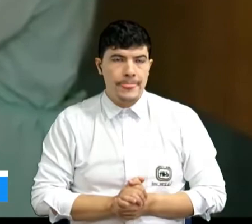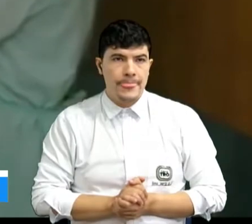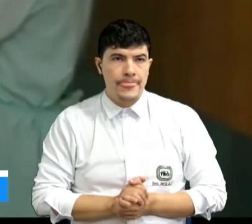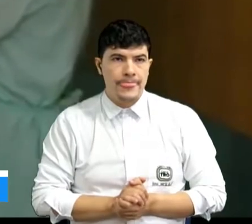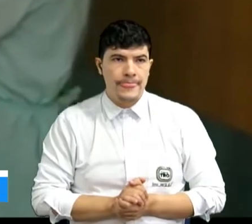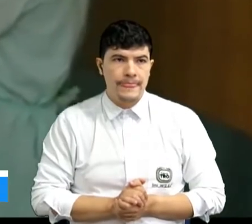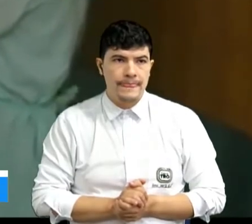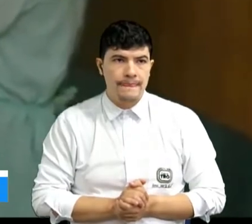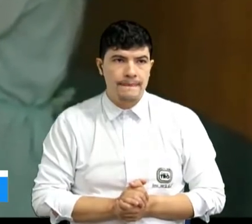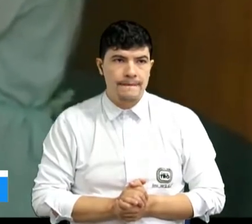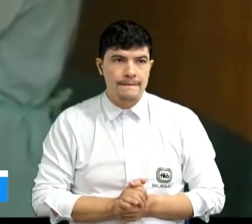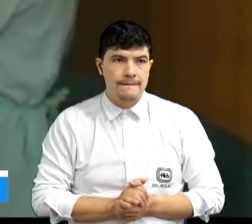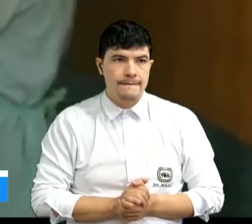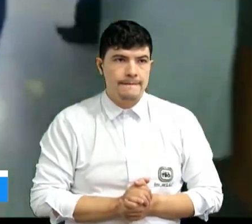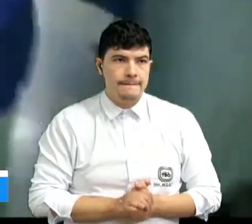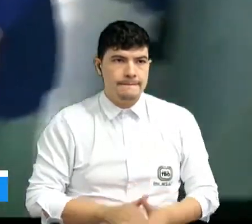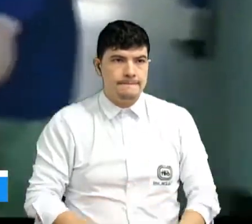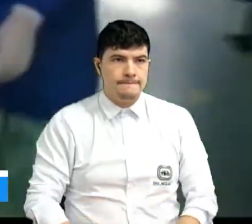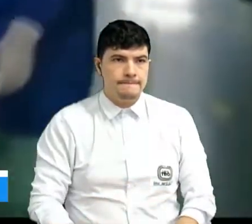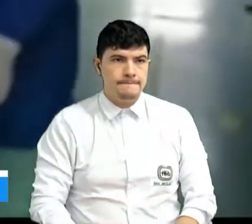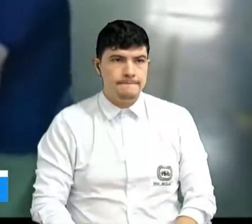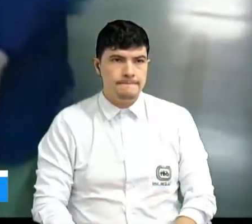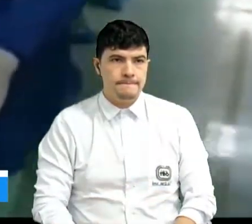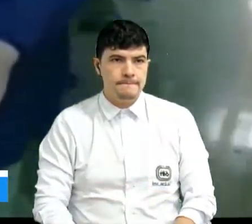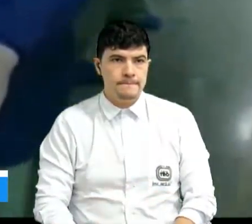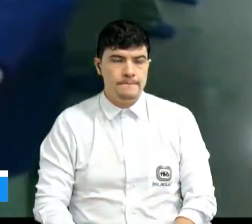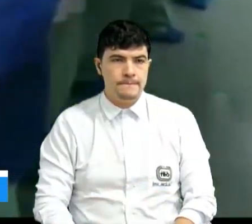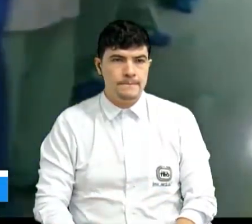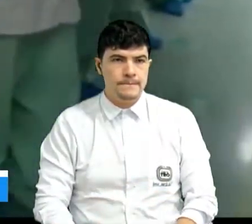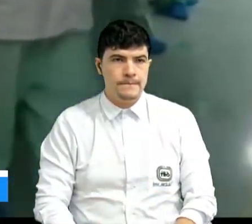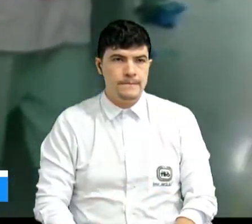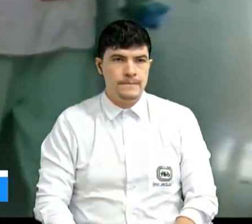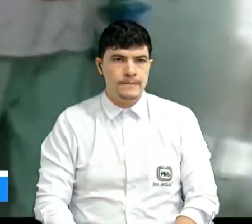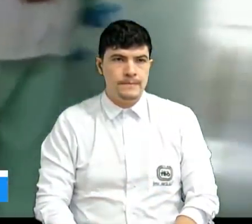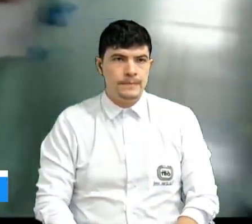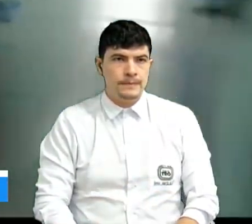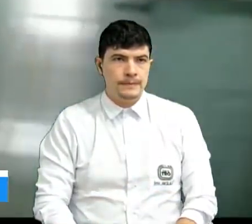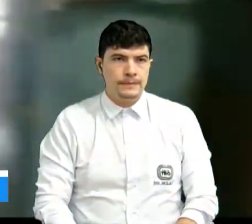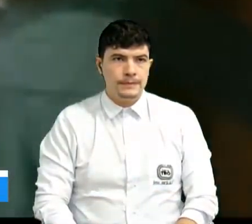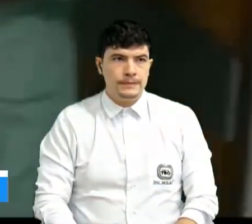tanto del personal médico como del resto de pacientes y aquellos que tienen COVID-19.